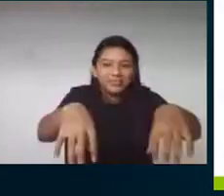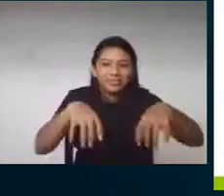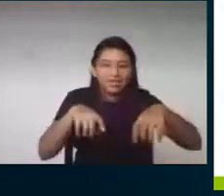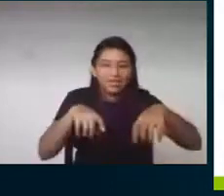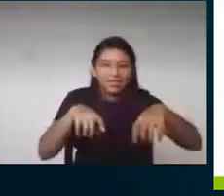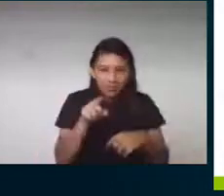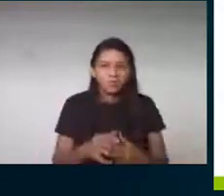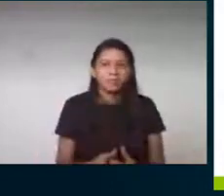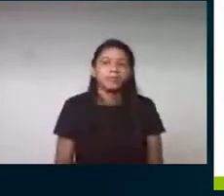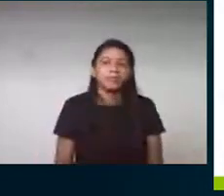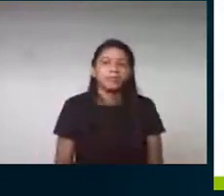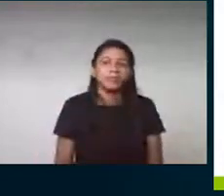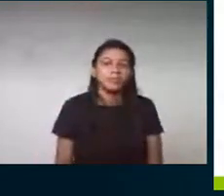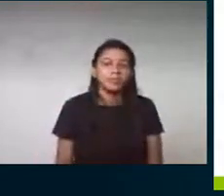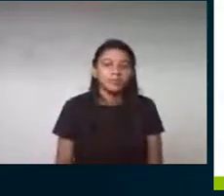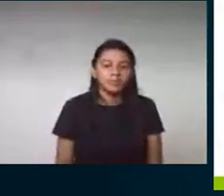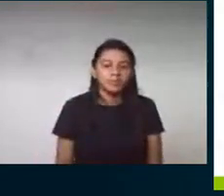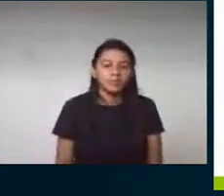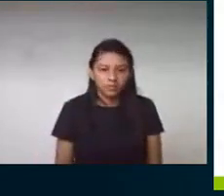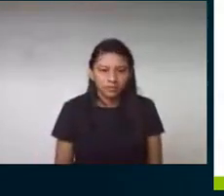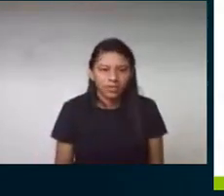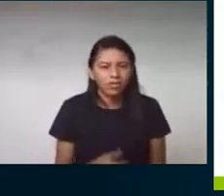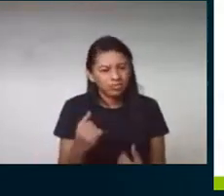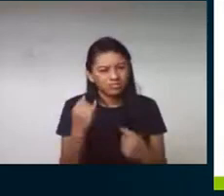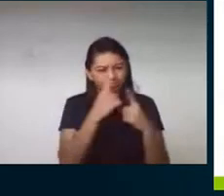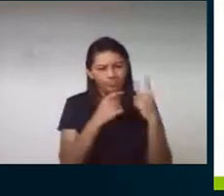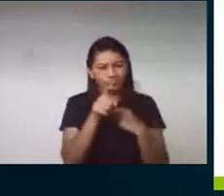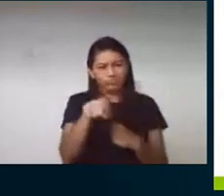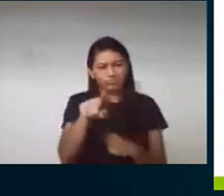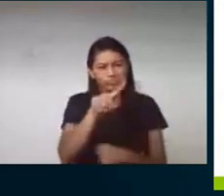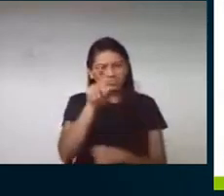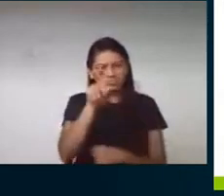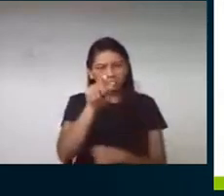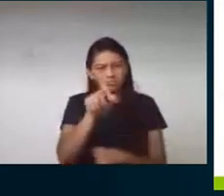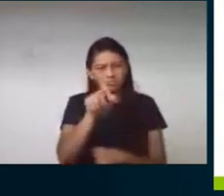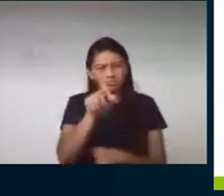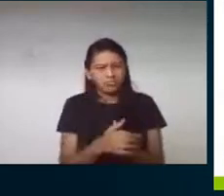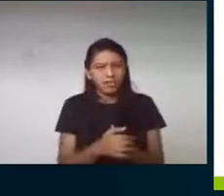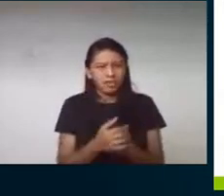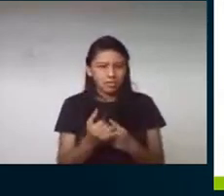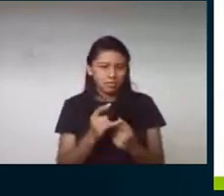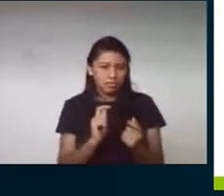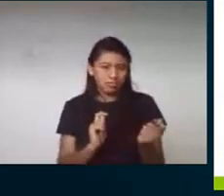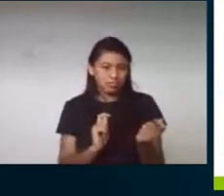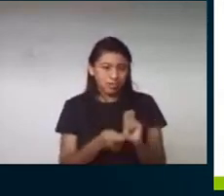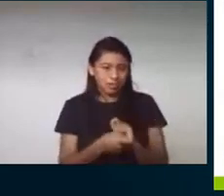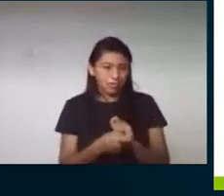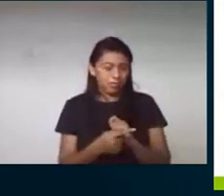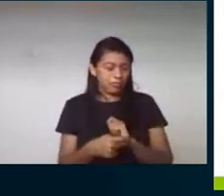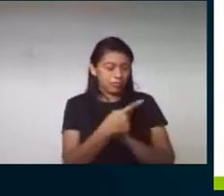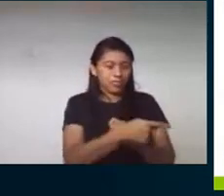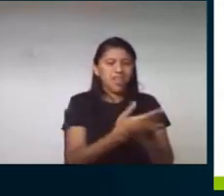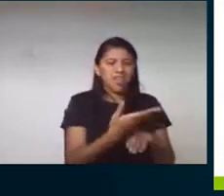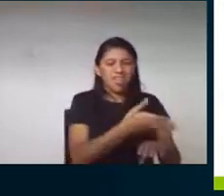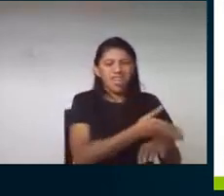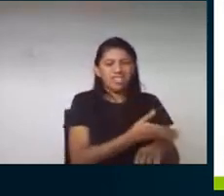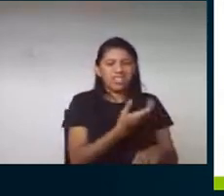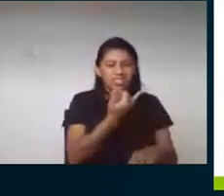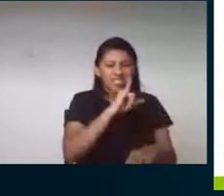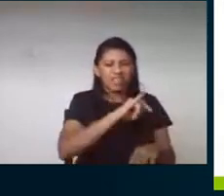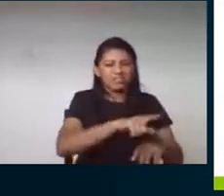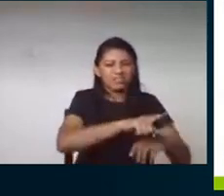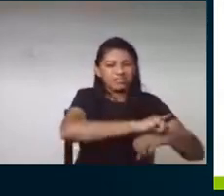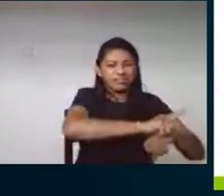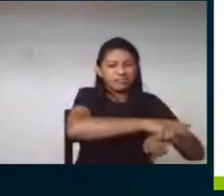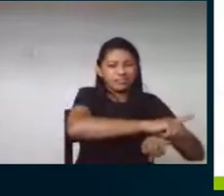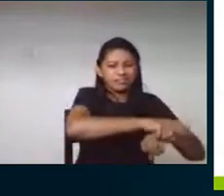Y la pregunta es, bueno, ¿realmente esta tecnología o este cambio de dispositivos sí me garantizan una operación mucho más eficiente y una